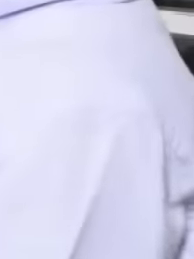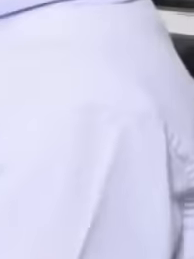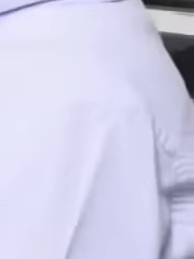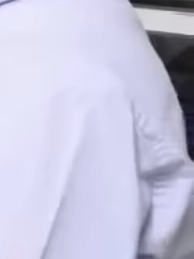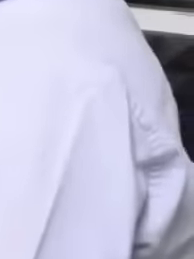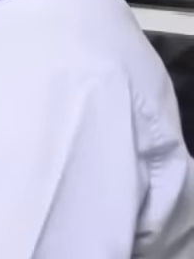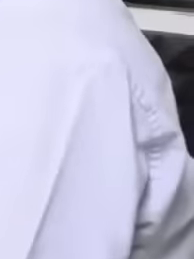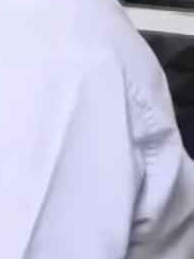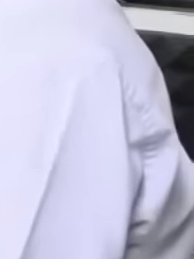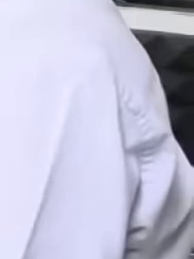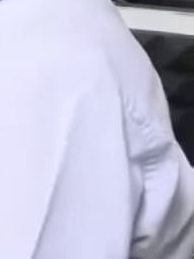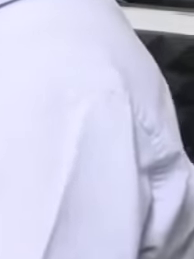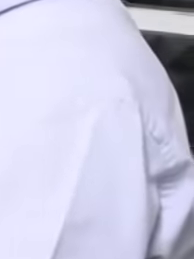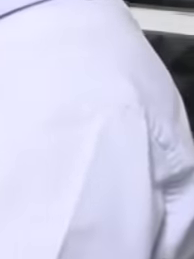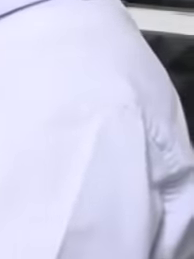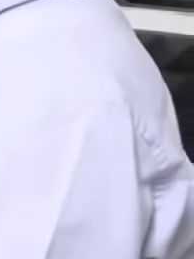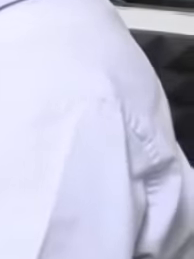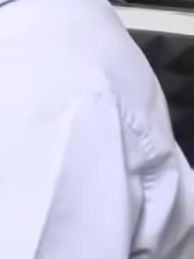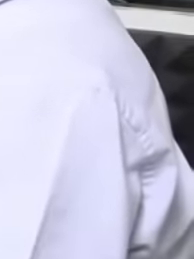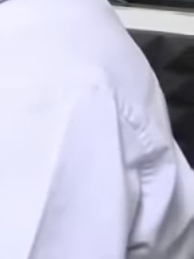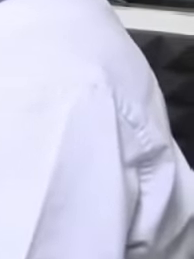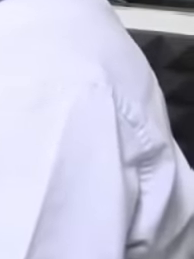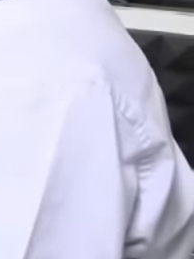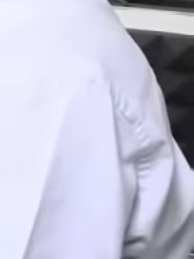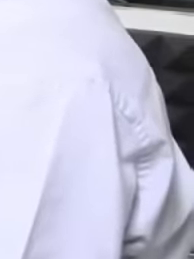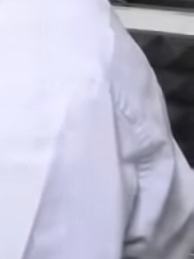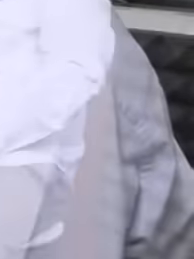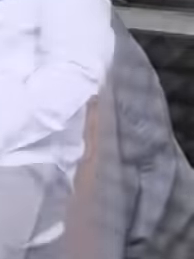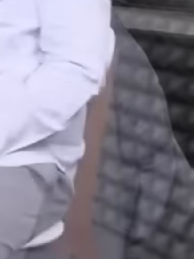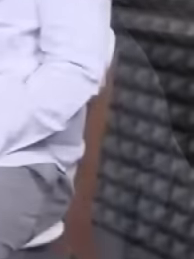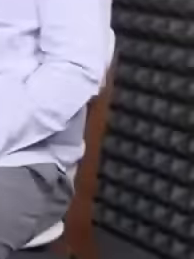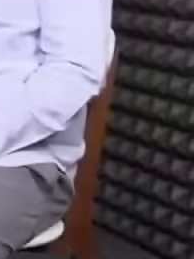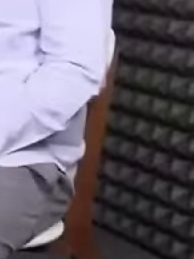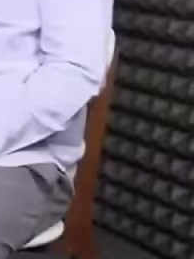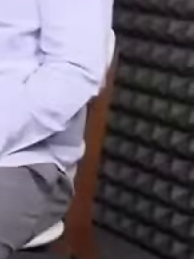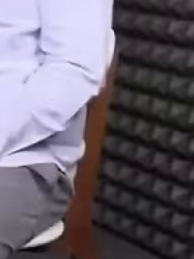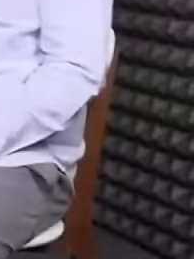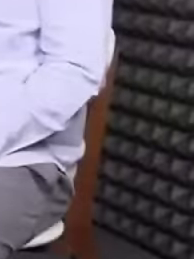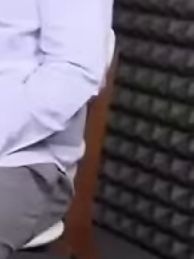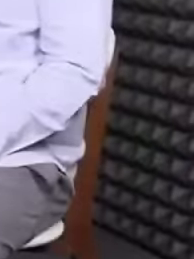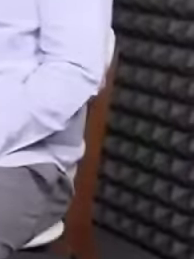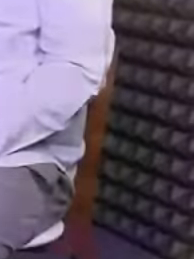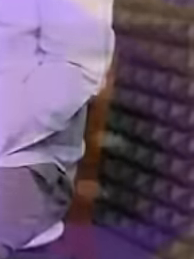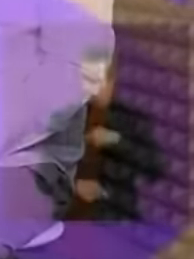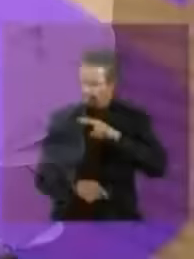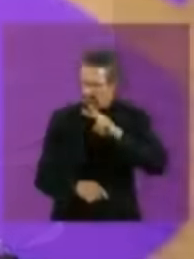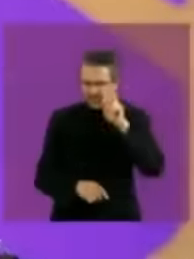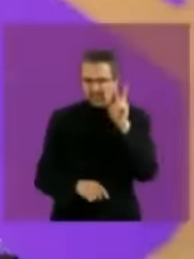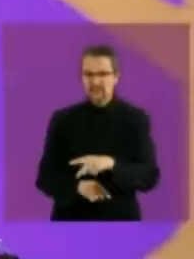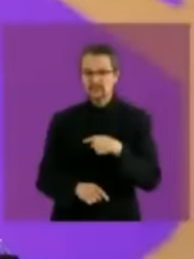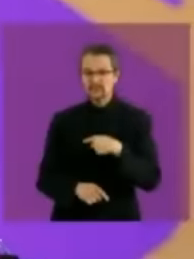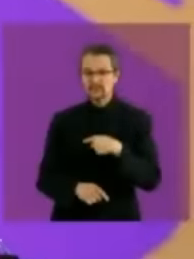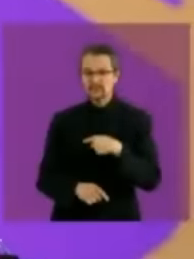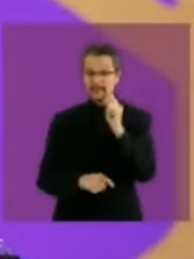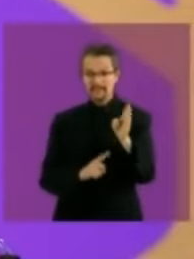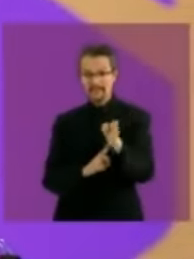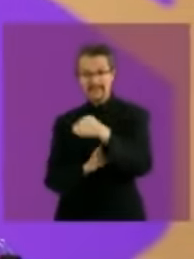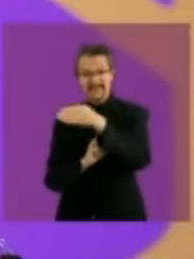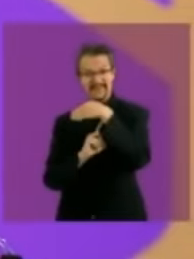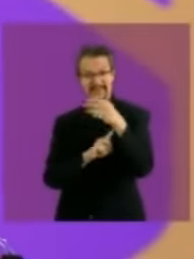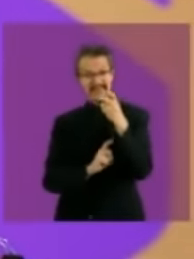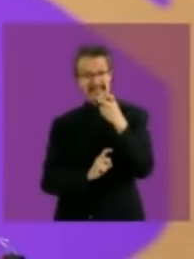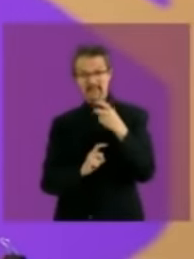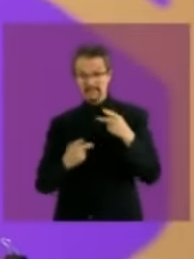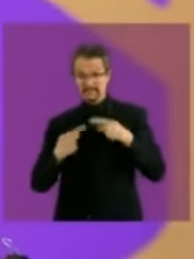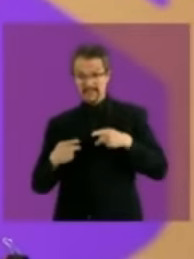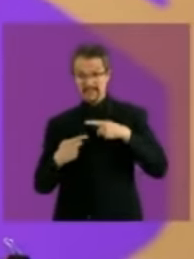decíamos al inicio, antes de que comenzara el debate, que este tipo de ejercicios sirven quizá no tanto para